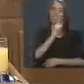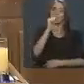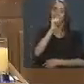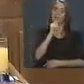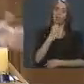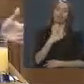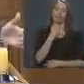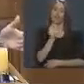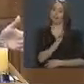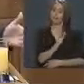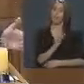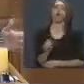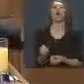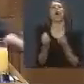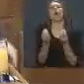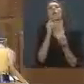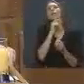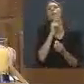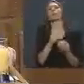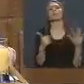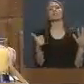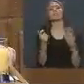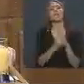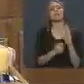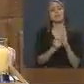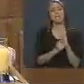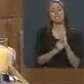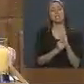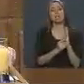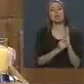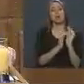deseo. ¿Qué pasa si a los 6 meses no se aprueba la ley?